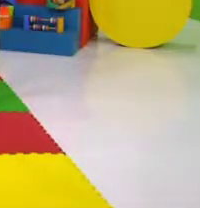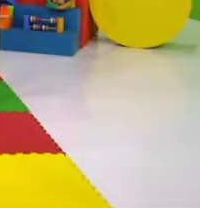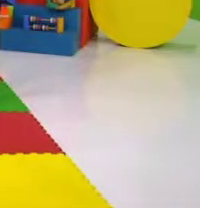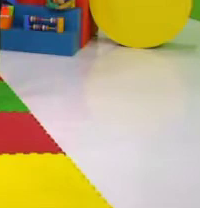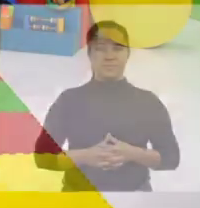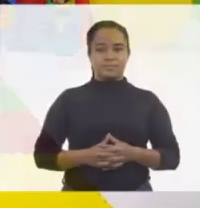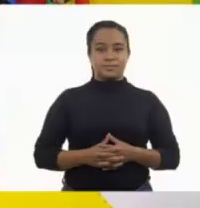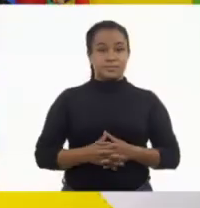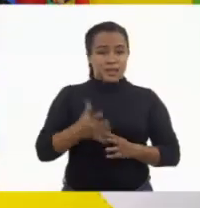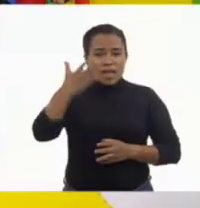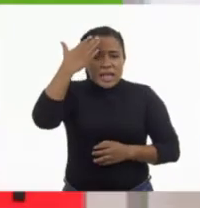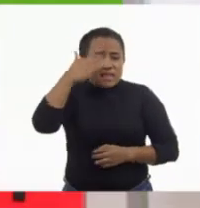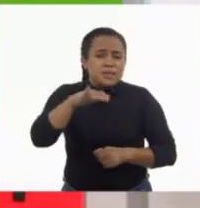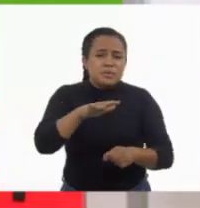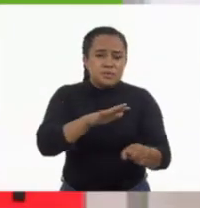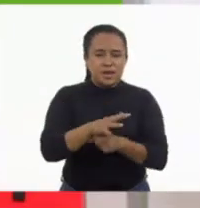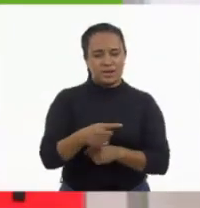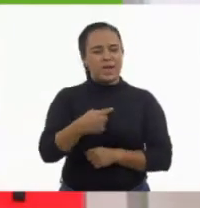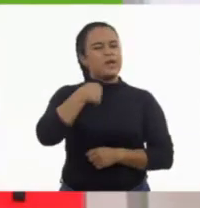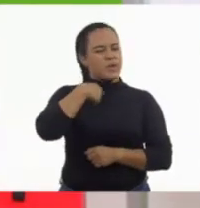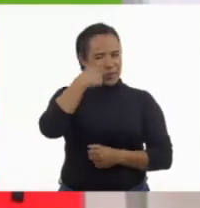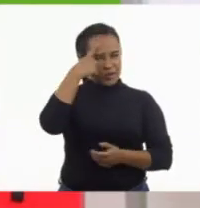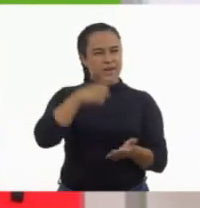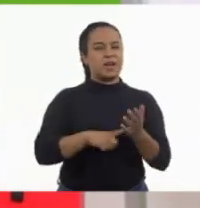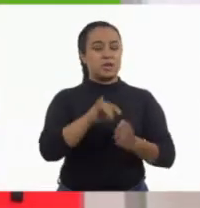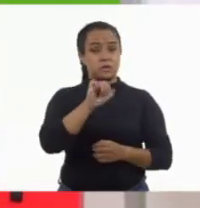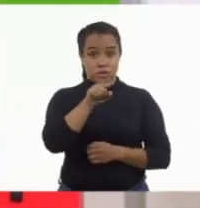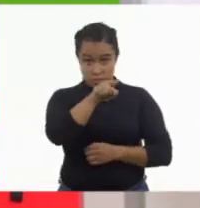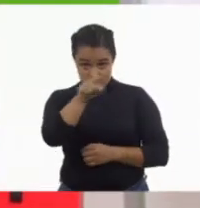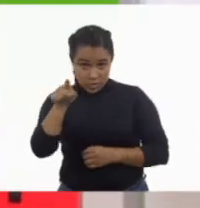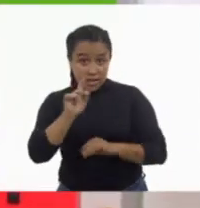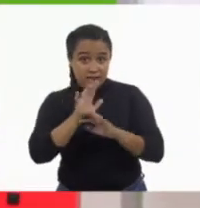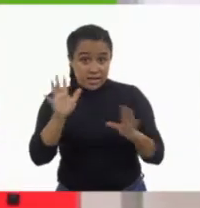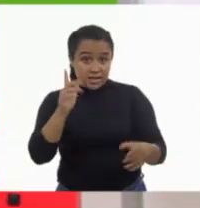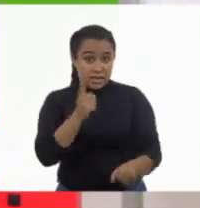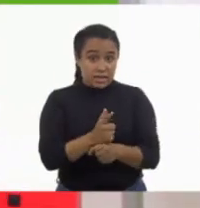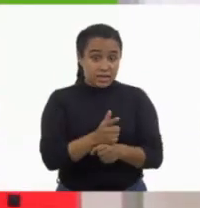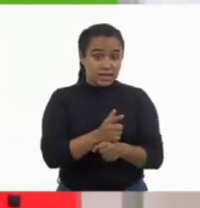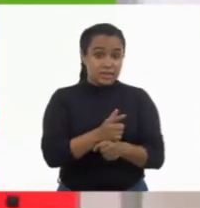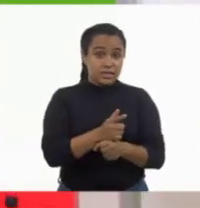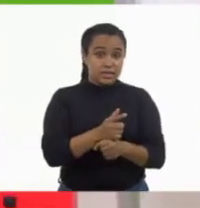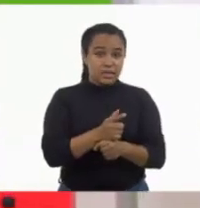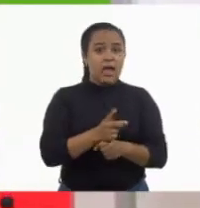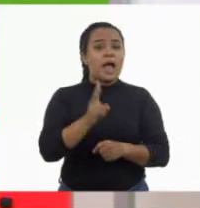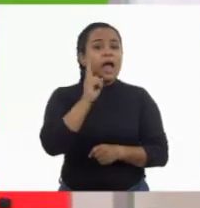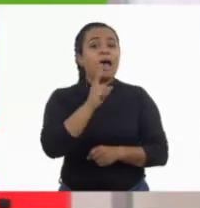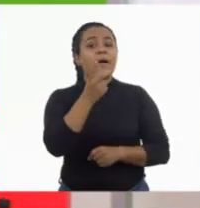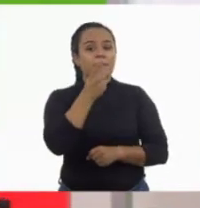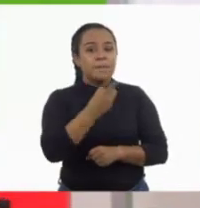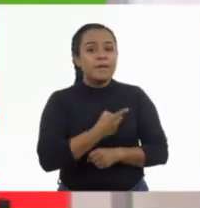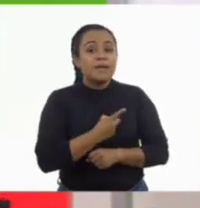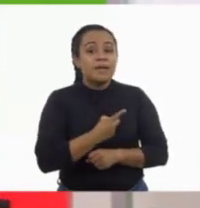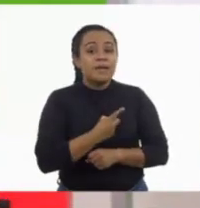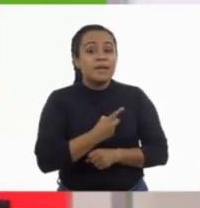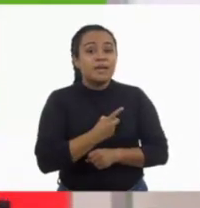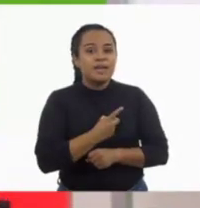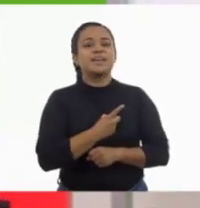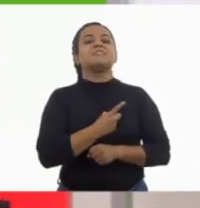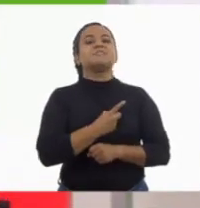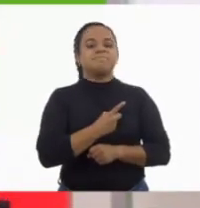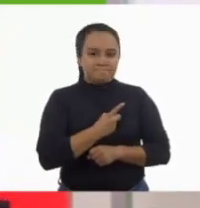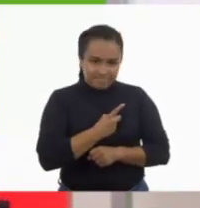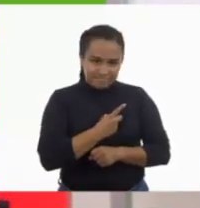¿Sabes qué es? Yo creo que sí. ¿Y ahí en casa? A ver, díganos. ¡Ajá!